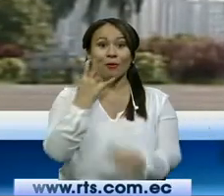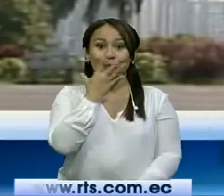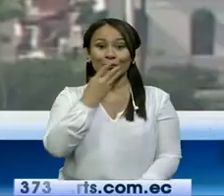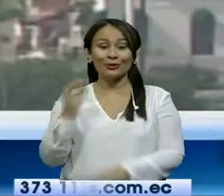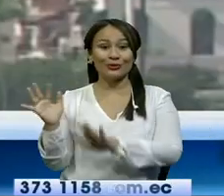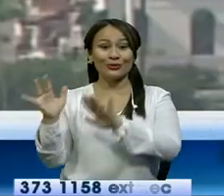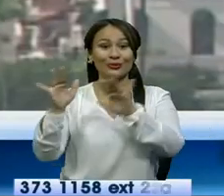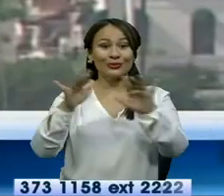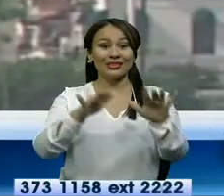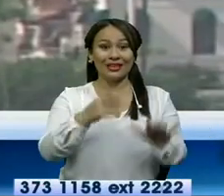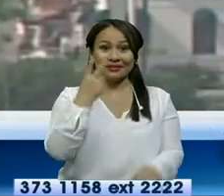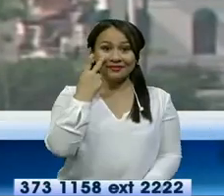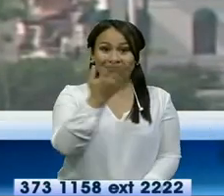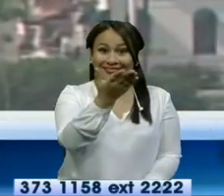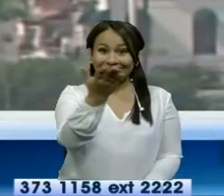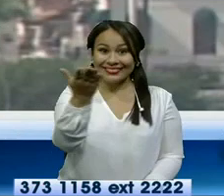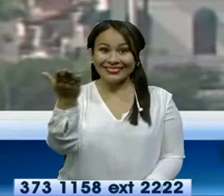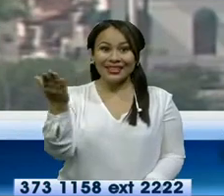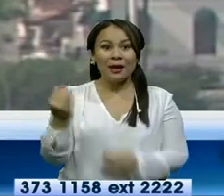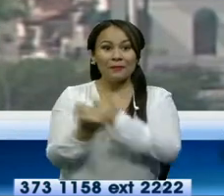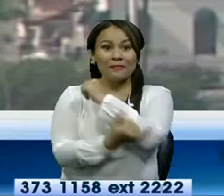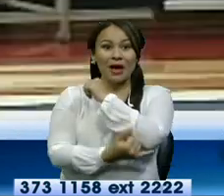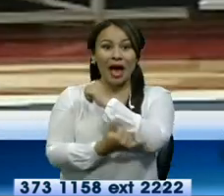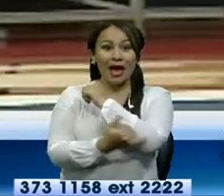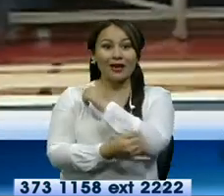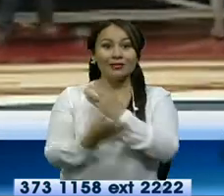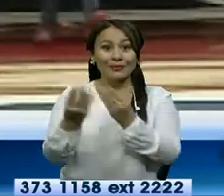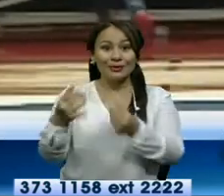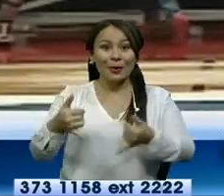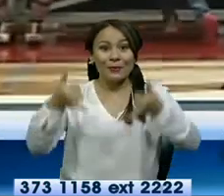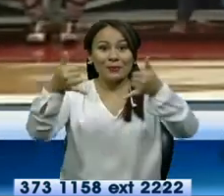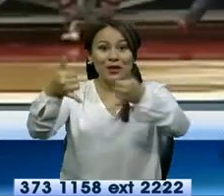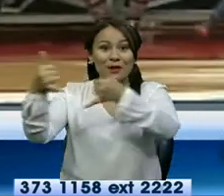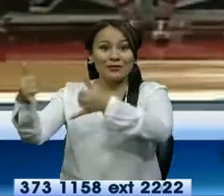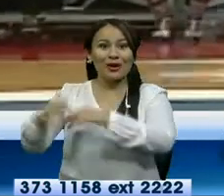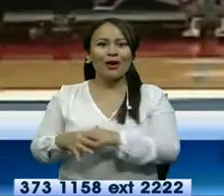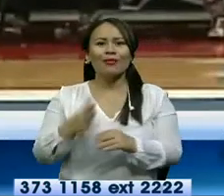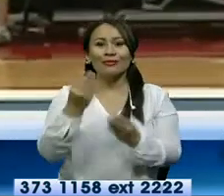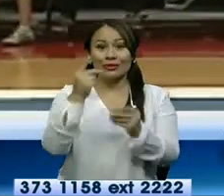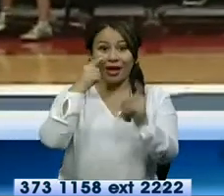atletas, pero este país hoy tiene una recompensa: imágenes que